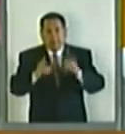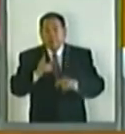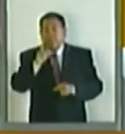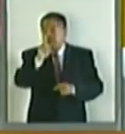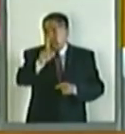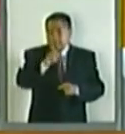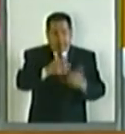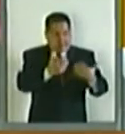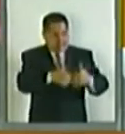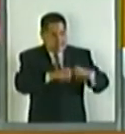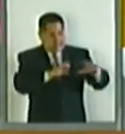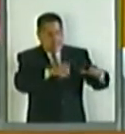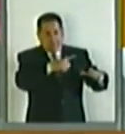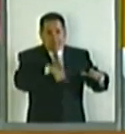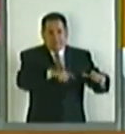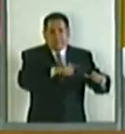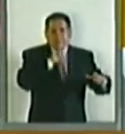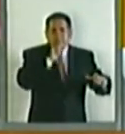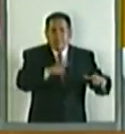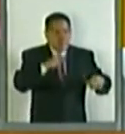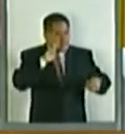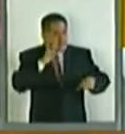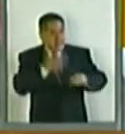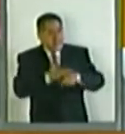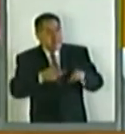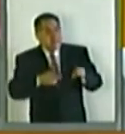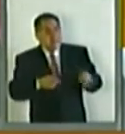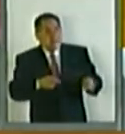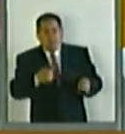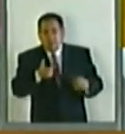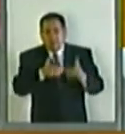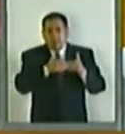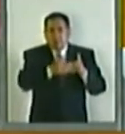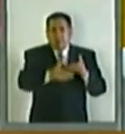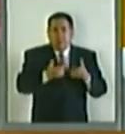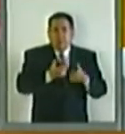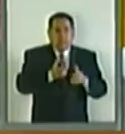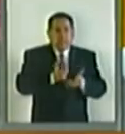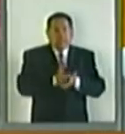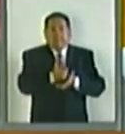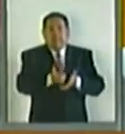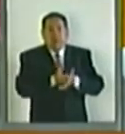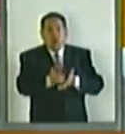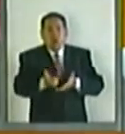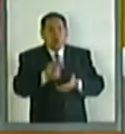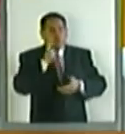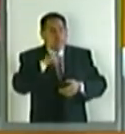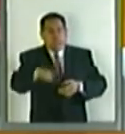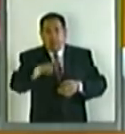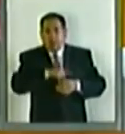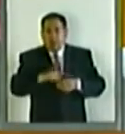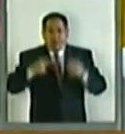sector industrial que también es responsable del aumento de los salarios de los ciudadanos.